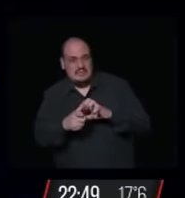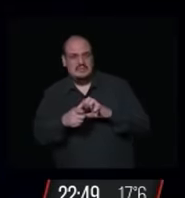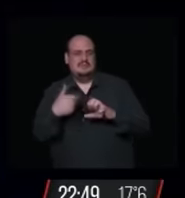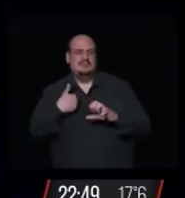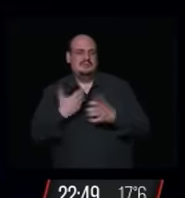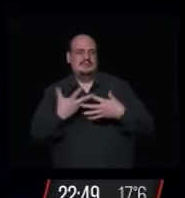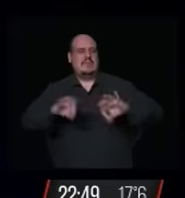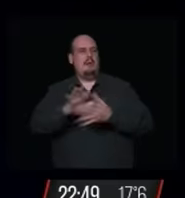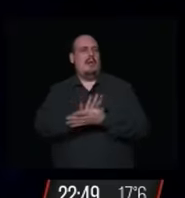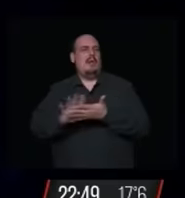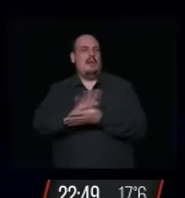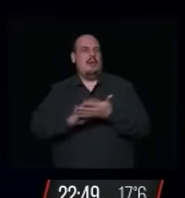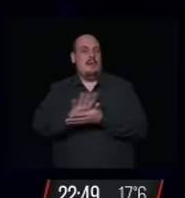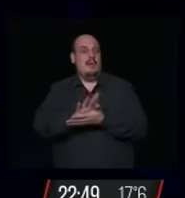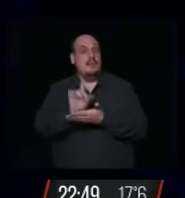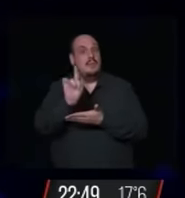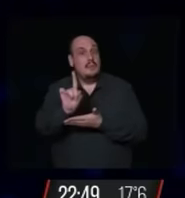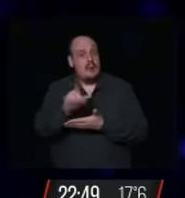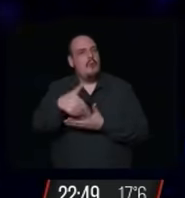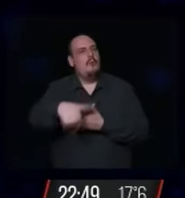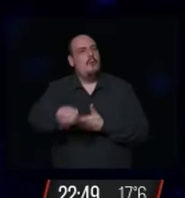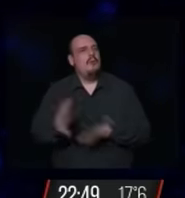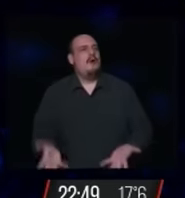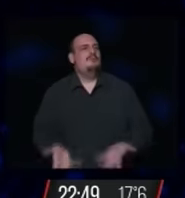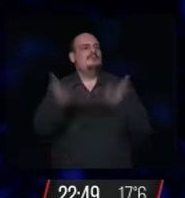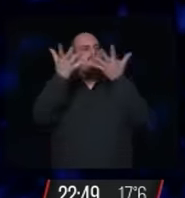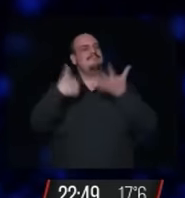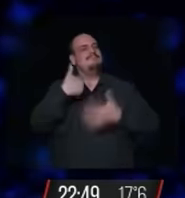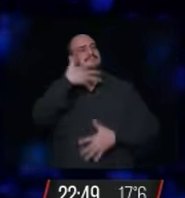a los argentinos, entendiendo que viene el momento del crecimiento.